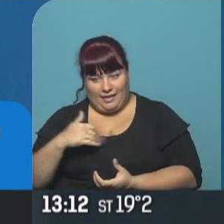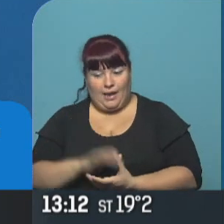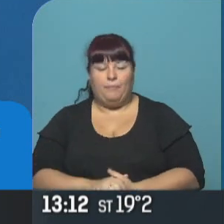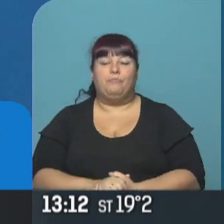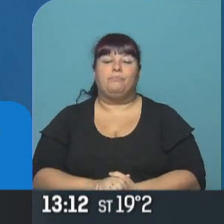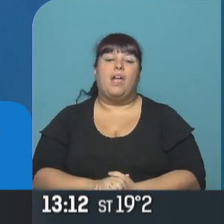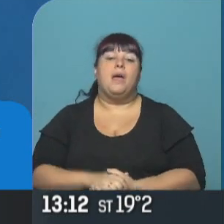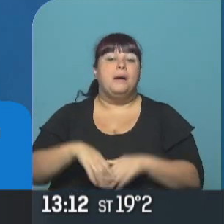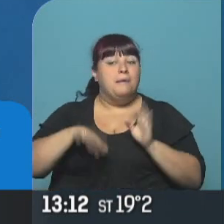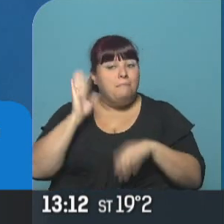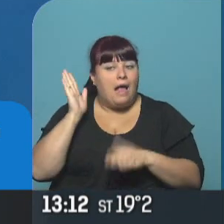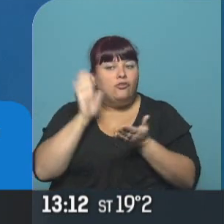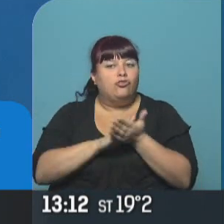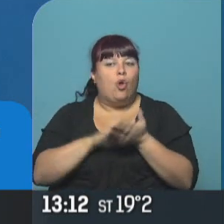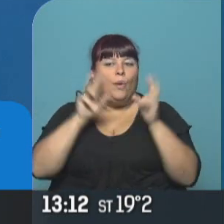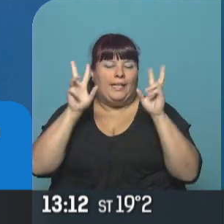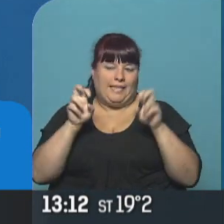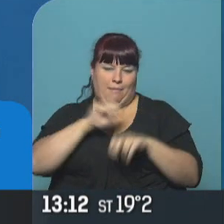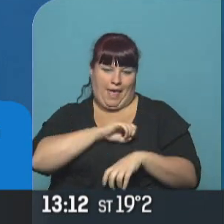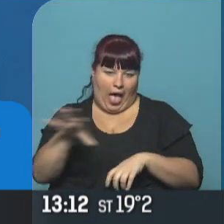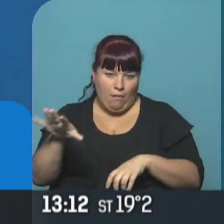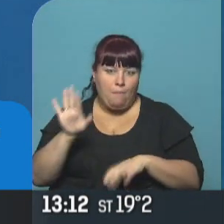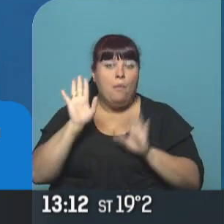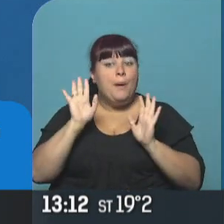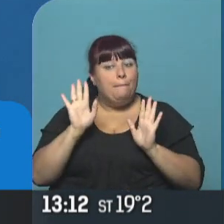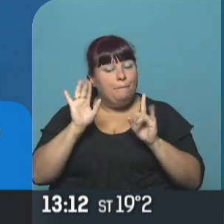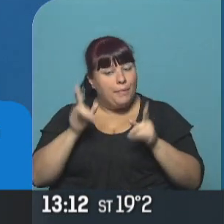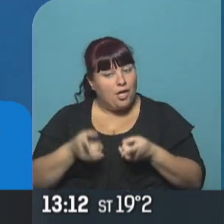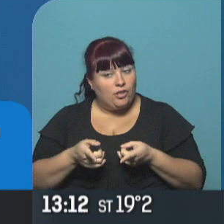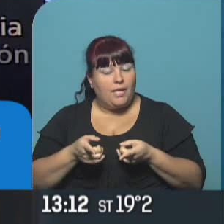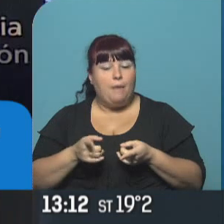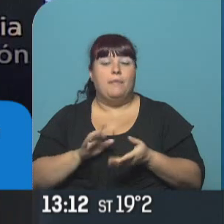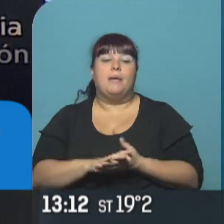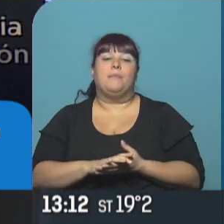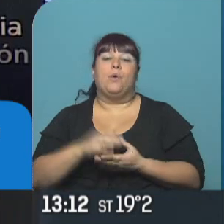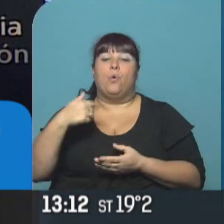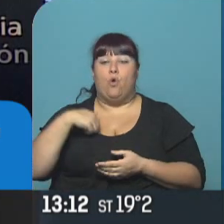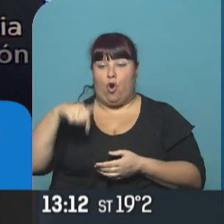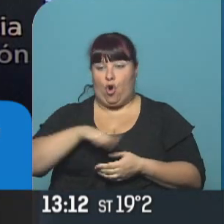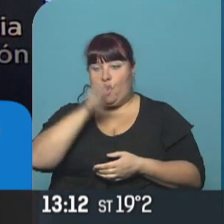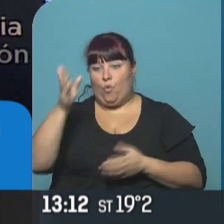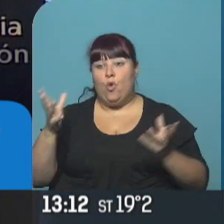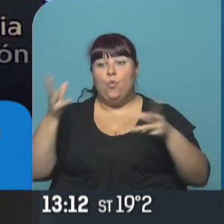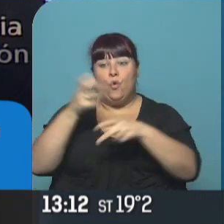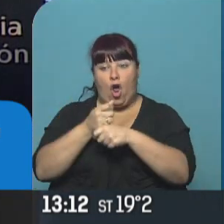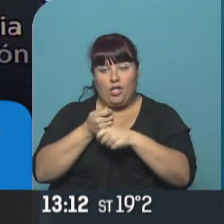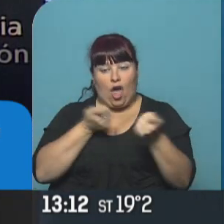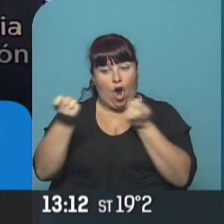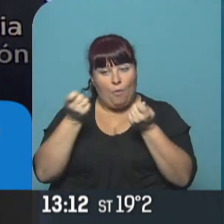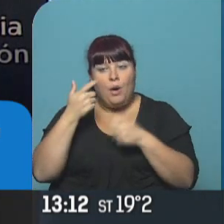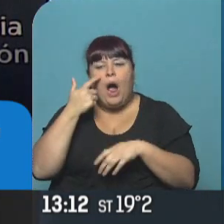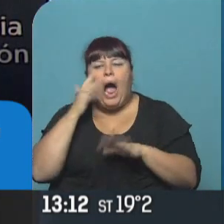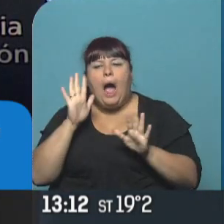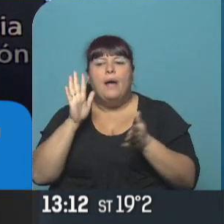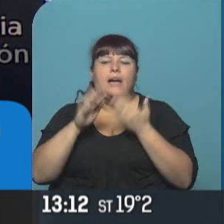Argentina, especialmente sobre temas agrícolas. Pero también cuando vaya hoy a la bolsa voy a abordar los